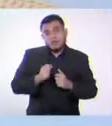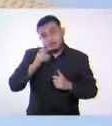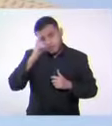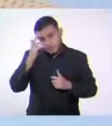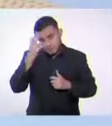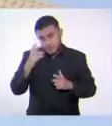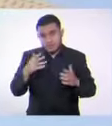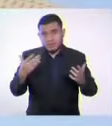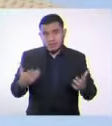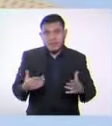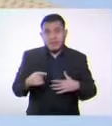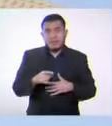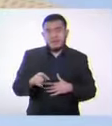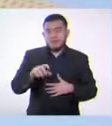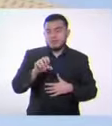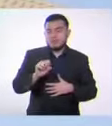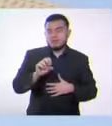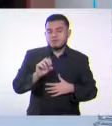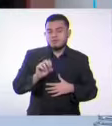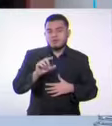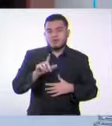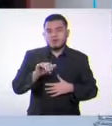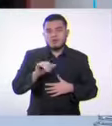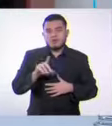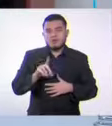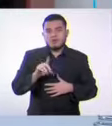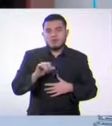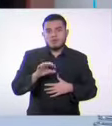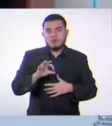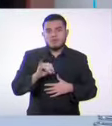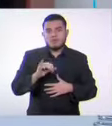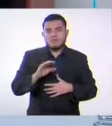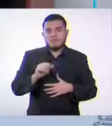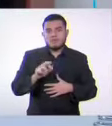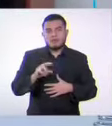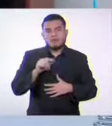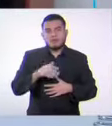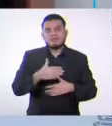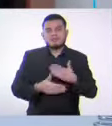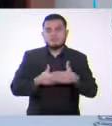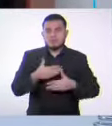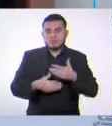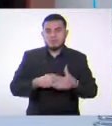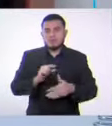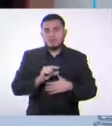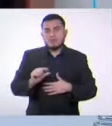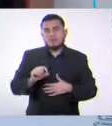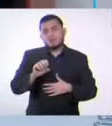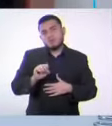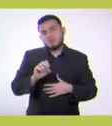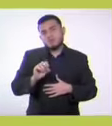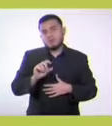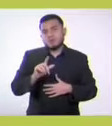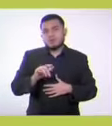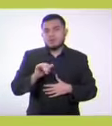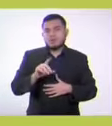va a solidificar. Y a este proceso se le llama solidificación.